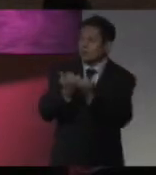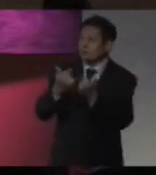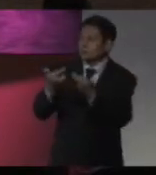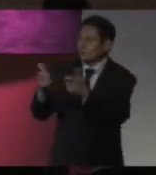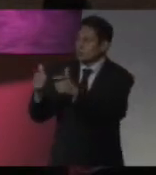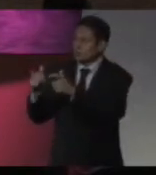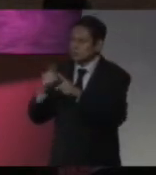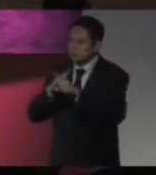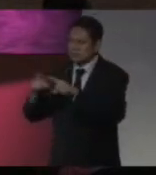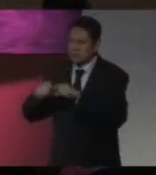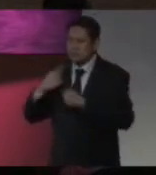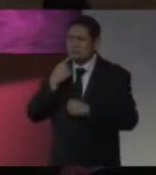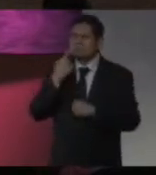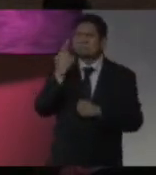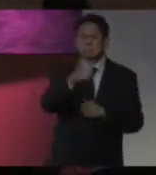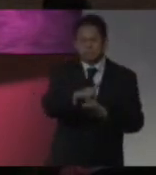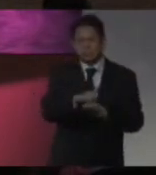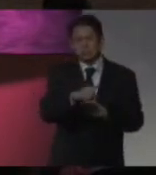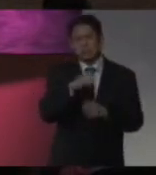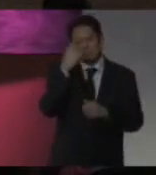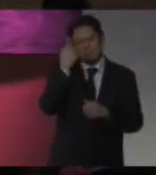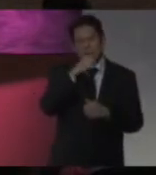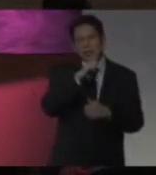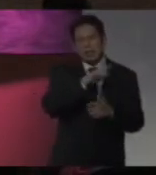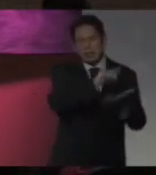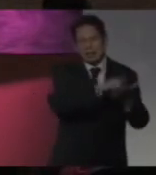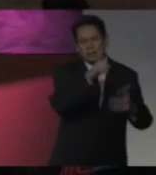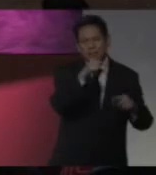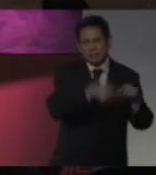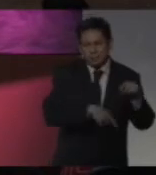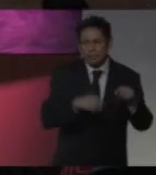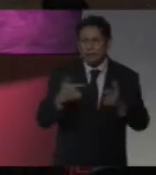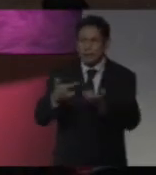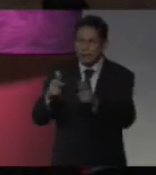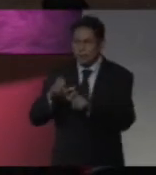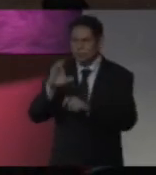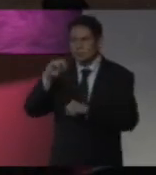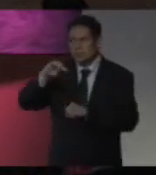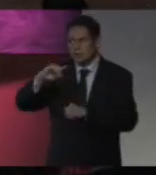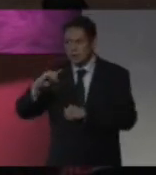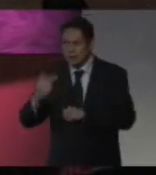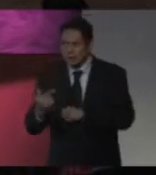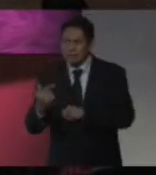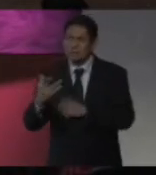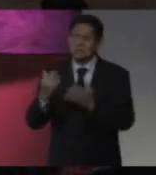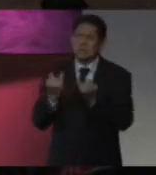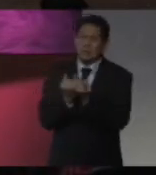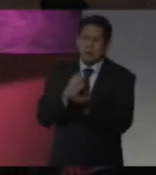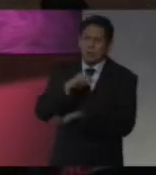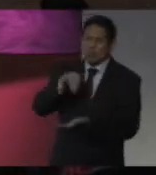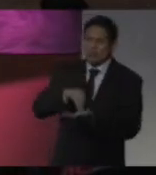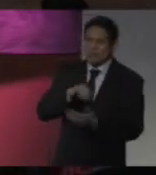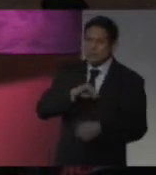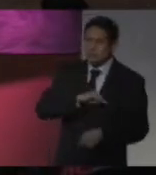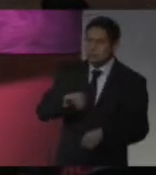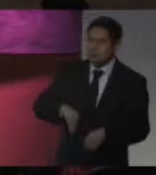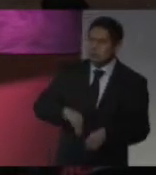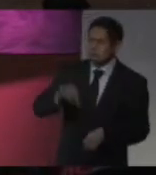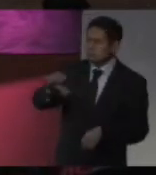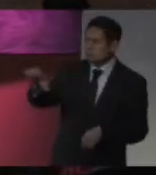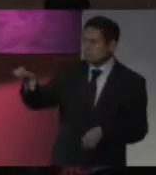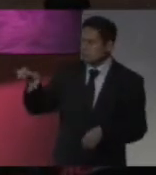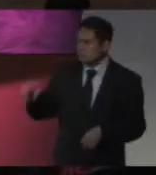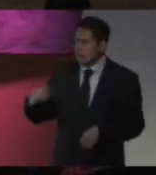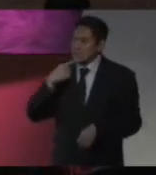por parte de la Comisión de Derechos Humanos, controversias constitucionales por parte de distintos municipios que han impugnado invasión de